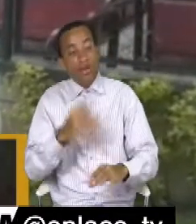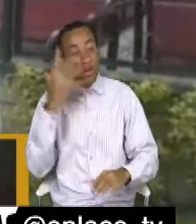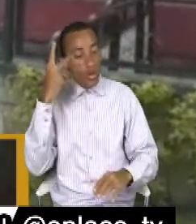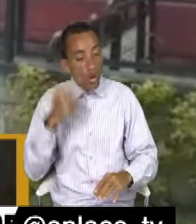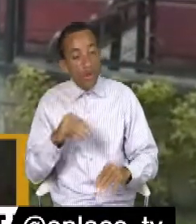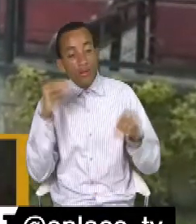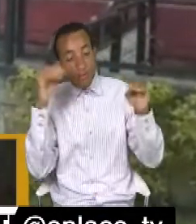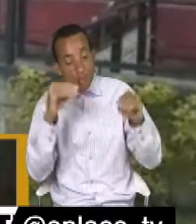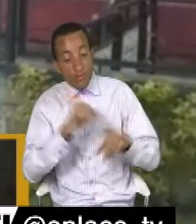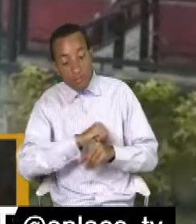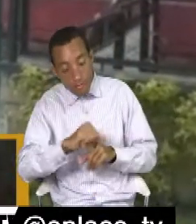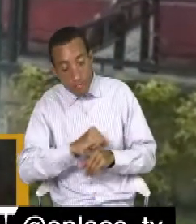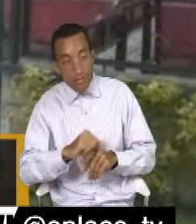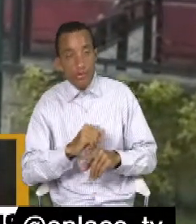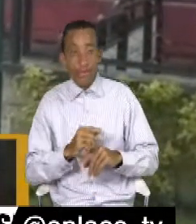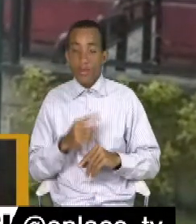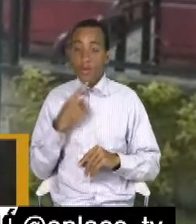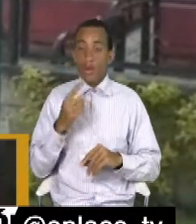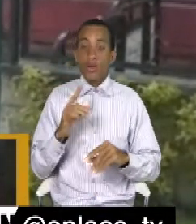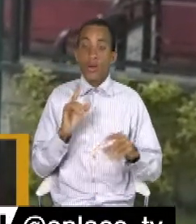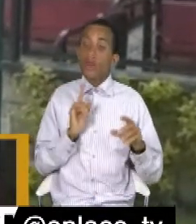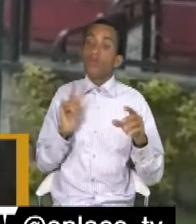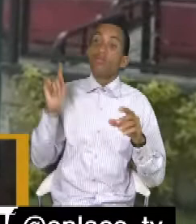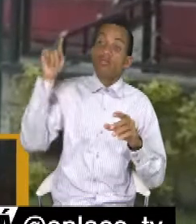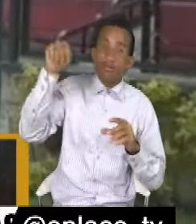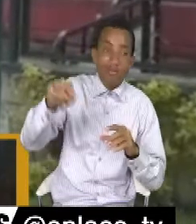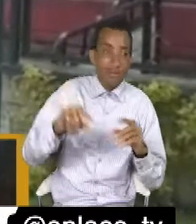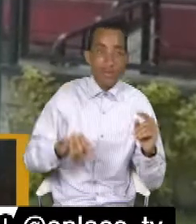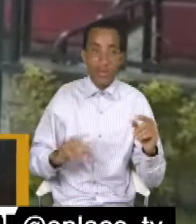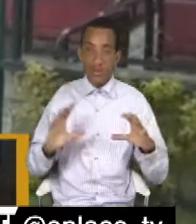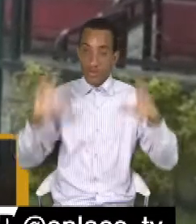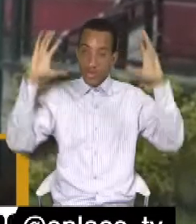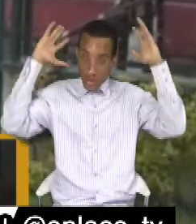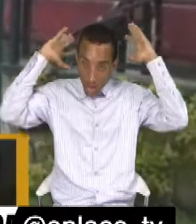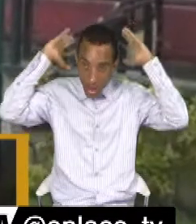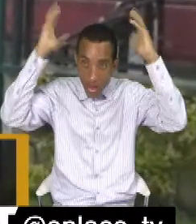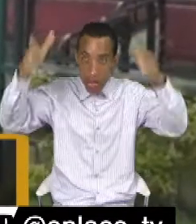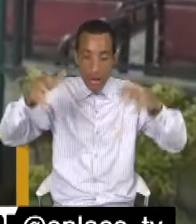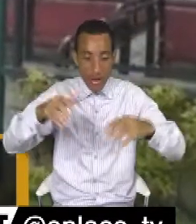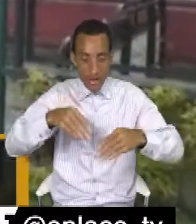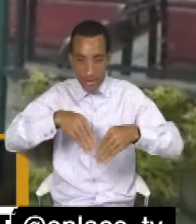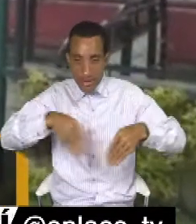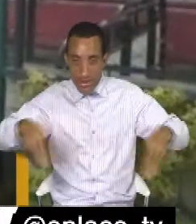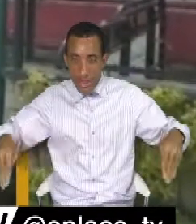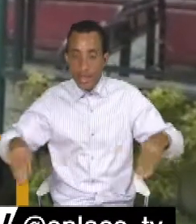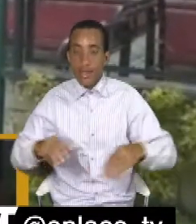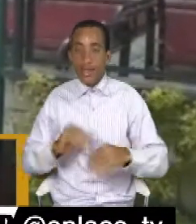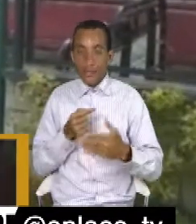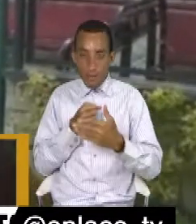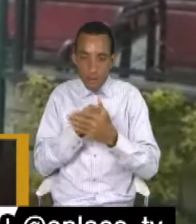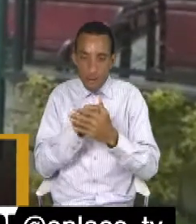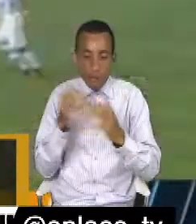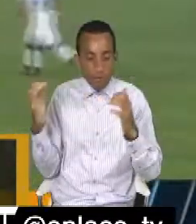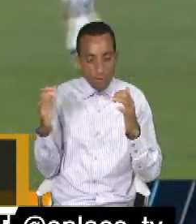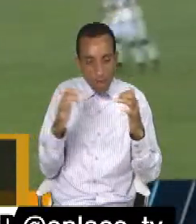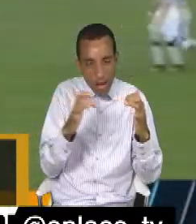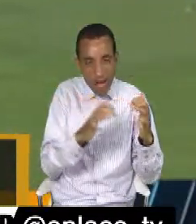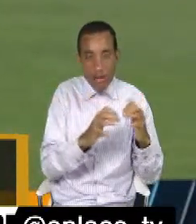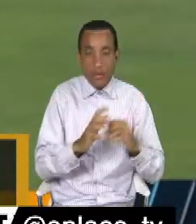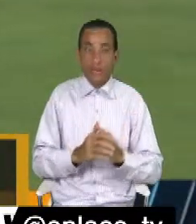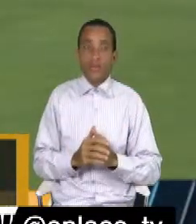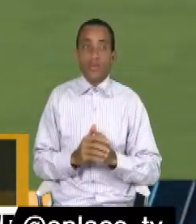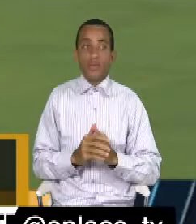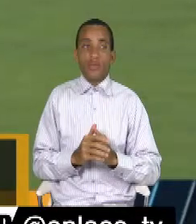entrenos, que no dejar tirar los centros, los saques de banda, estar presionando y creo que en el segundo tiempo hicieron las cosas mejor.